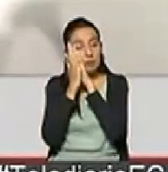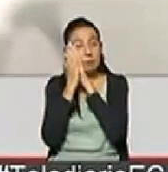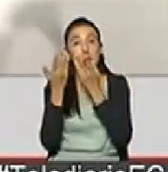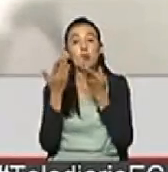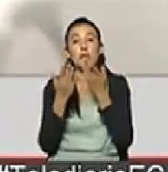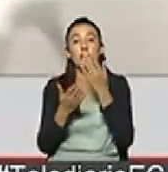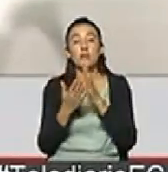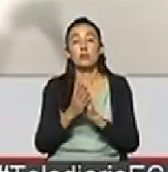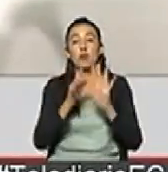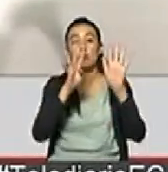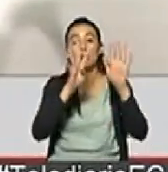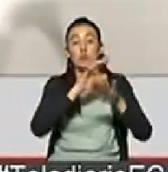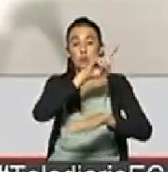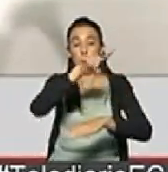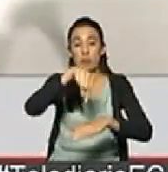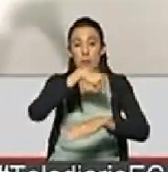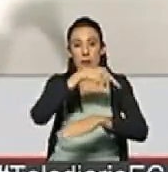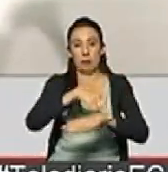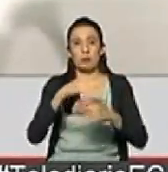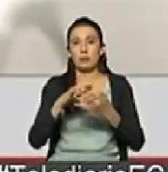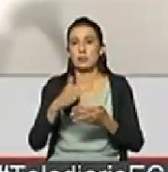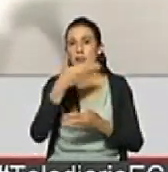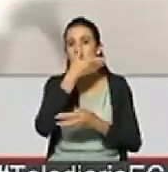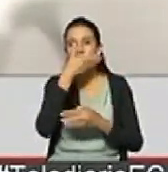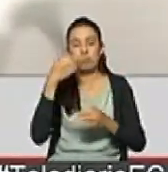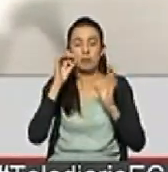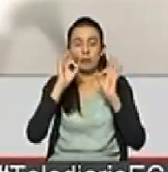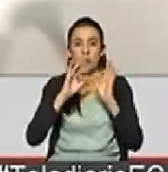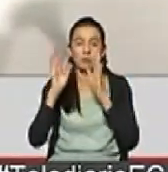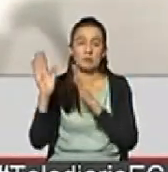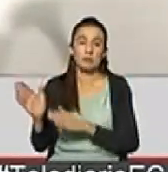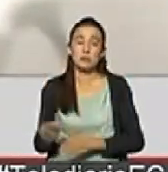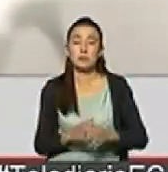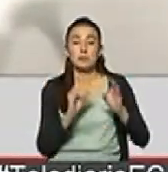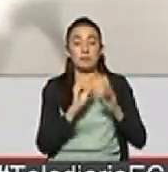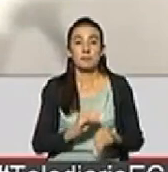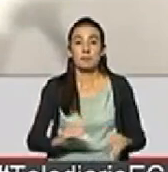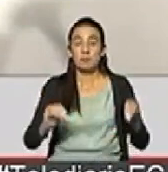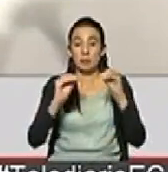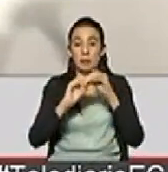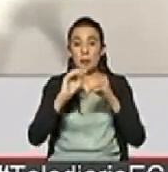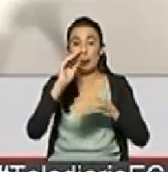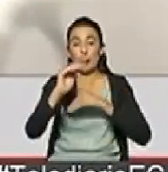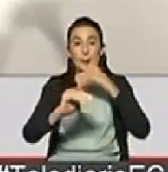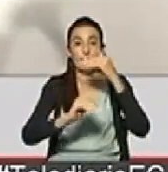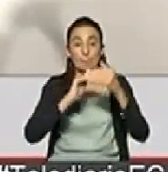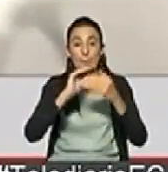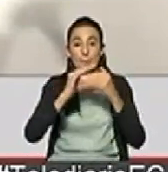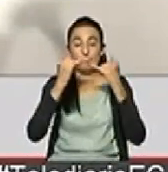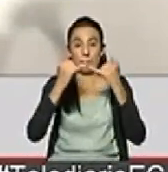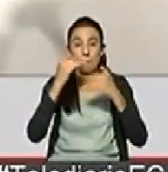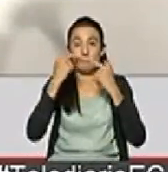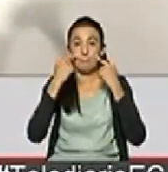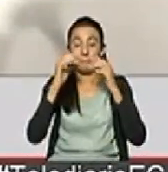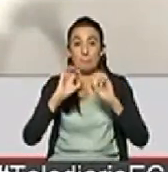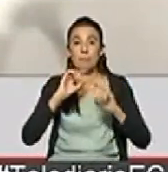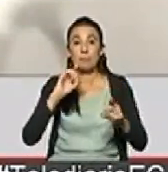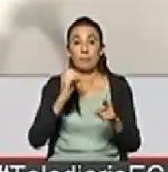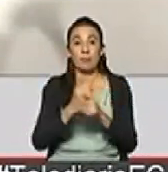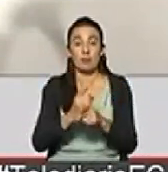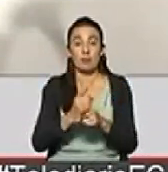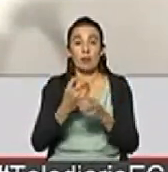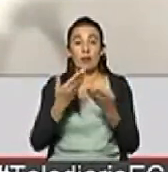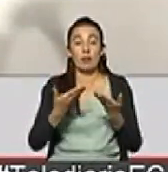9 horas. Neurológicamente, psicológicamente, en todo sentido ya comienzan con eso a organizarse. Cuando ya tienen una